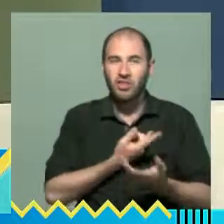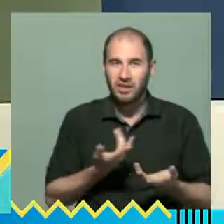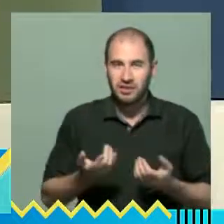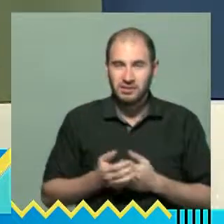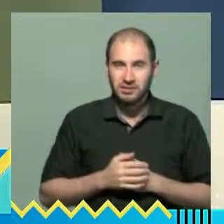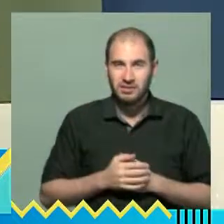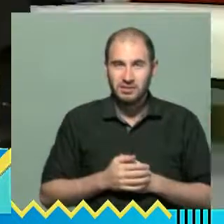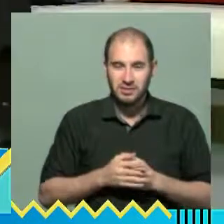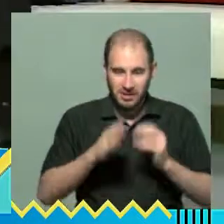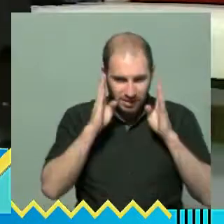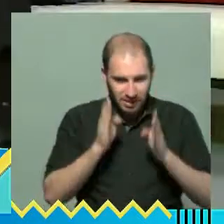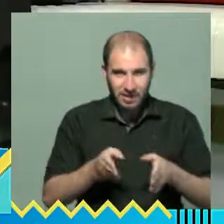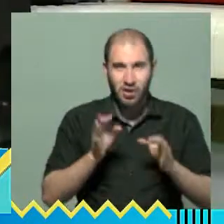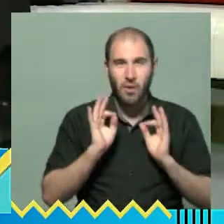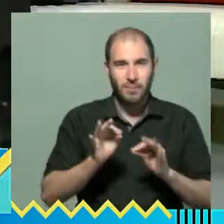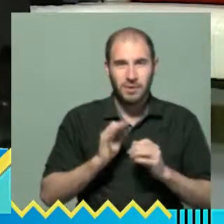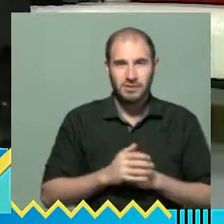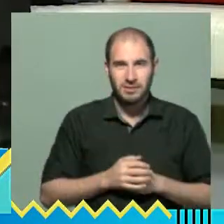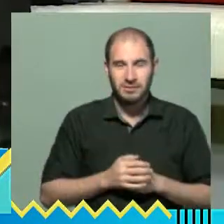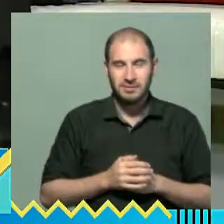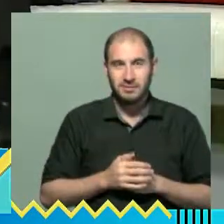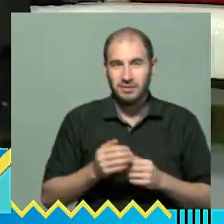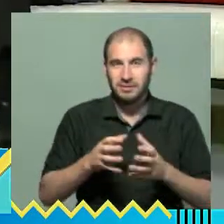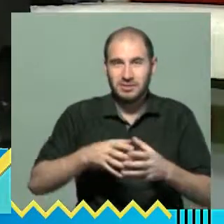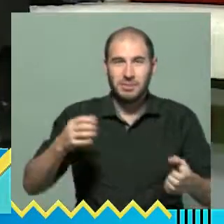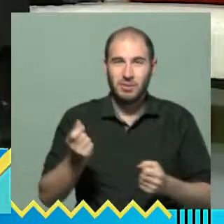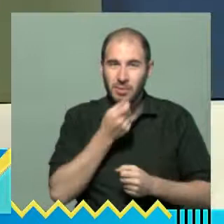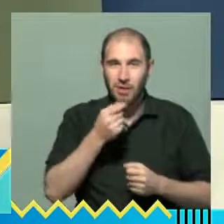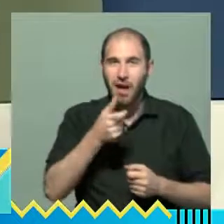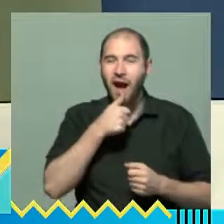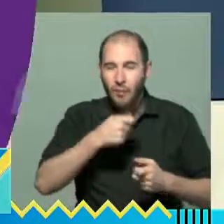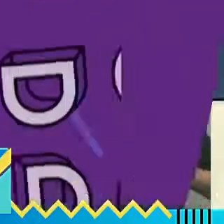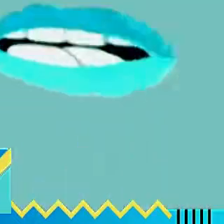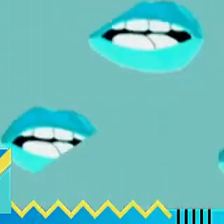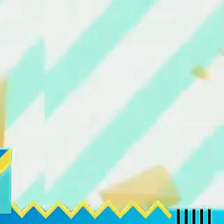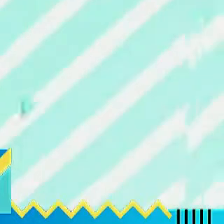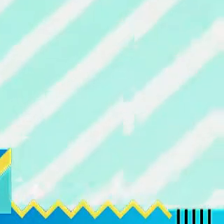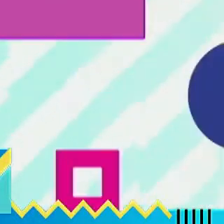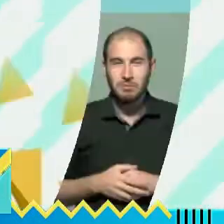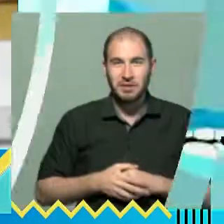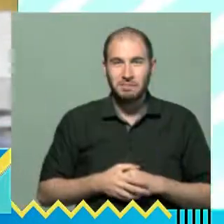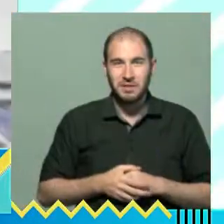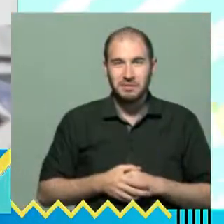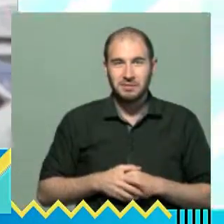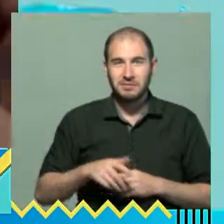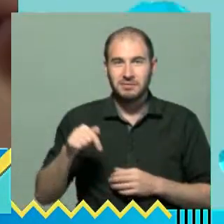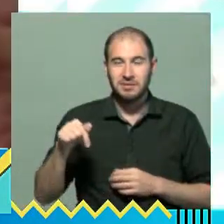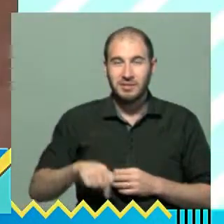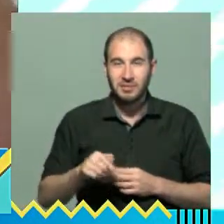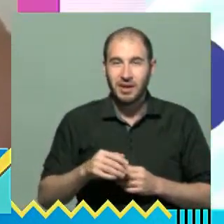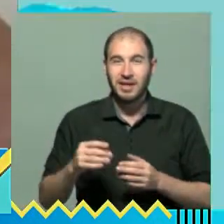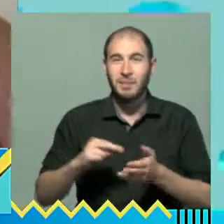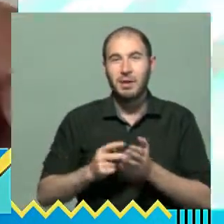No, tienen toda la atención puesta ahí. Pero si no hay con qué despegarlos, hay que tirarles agua helada para que se suelten del celular. Entonces, esto que nos está